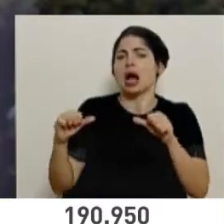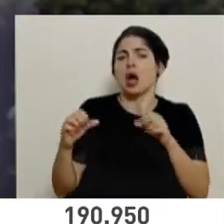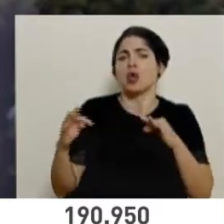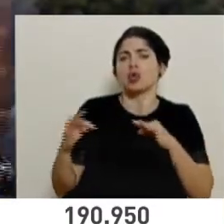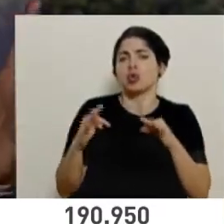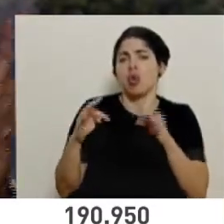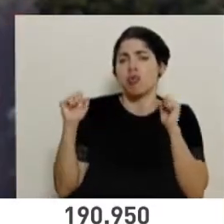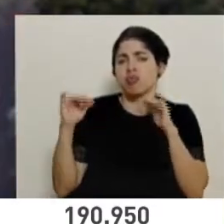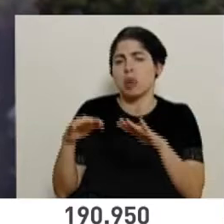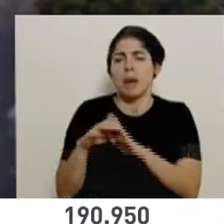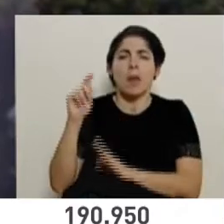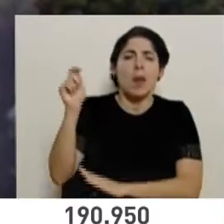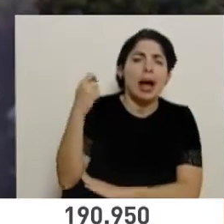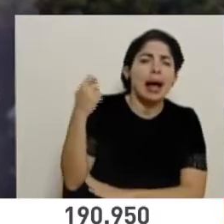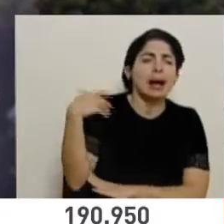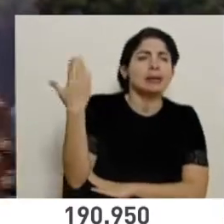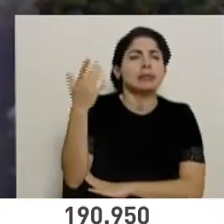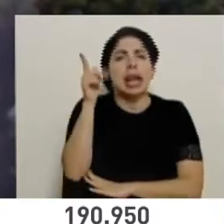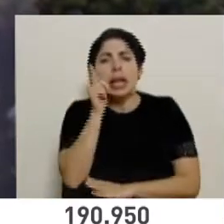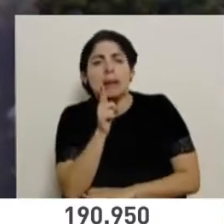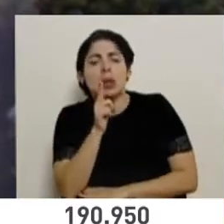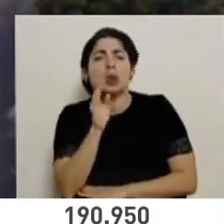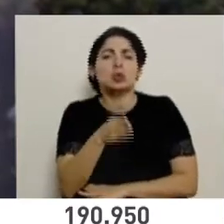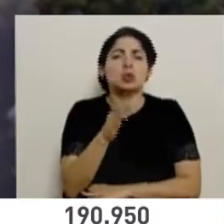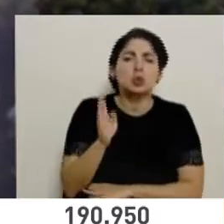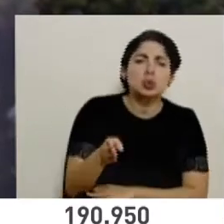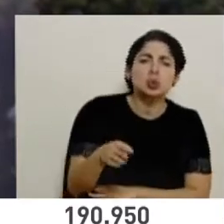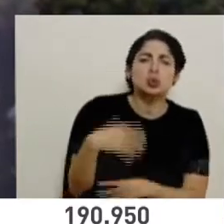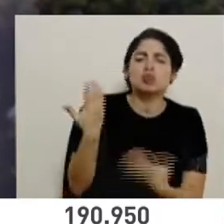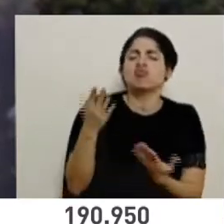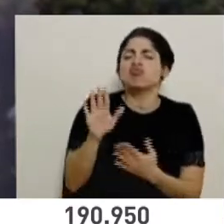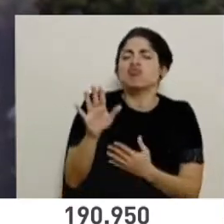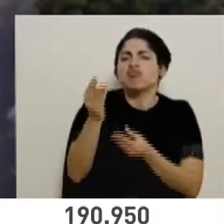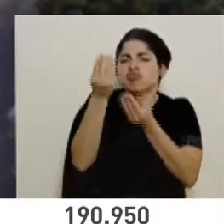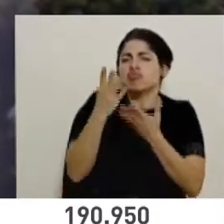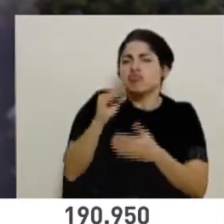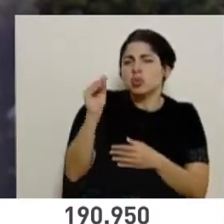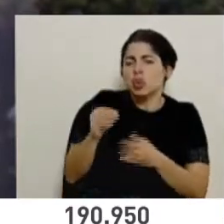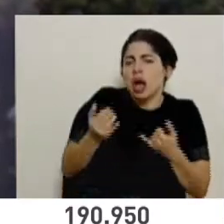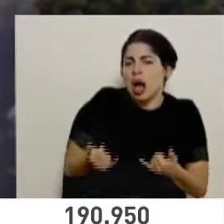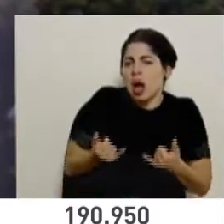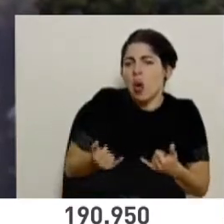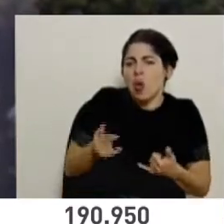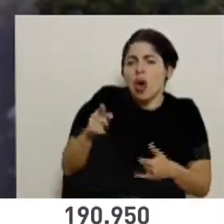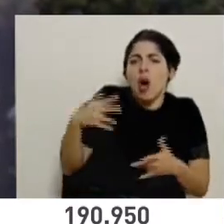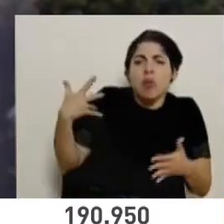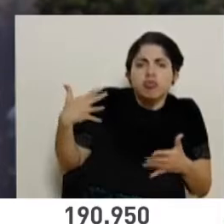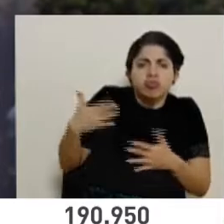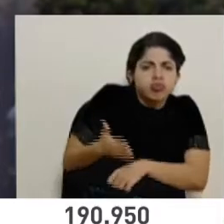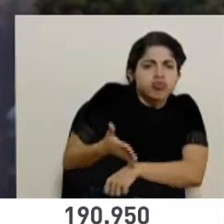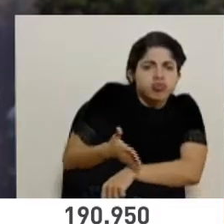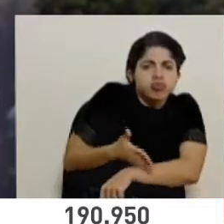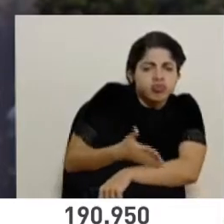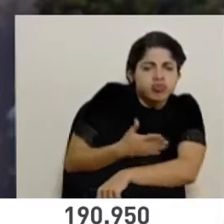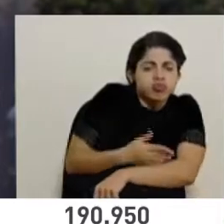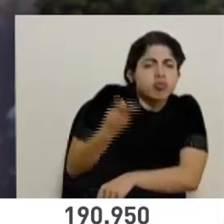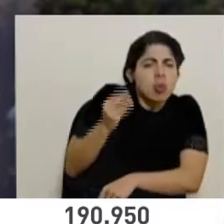turístico, Guanacaste, Limón, zona sur? ¿Cuál es el reporte a estas alturas de cómo ha venido esa